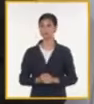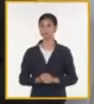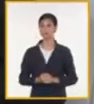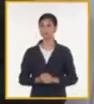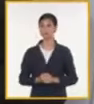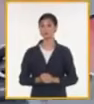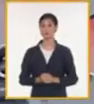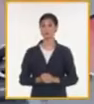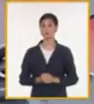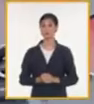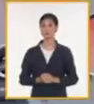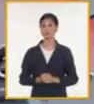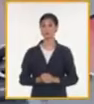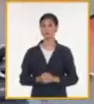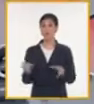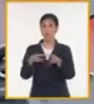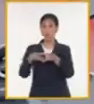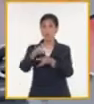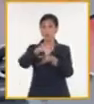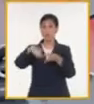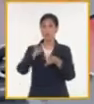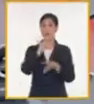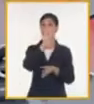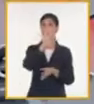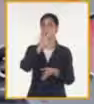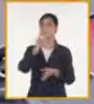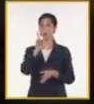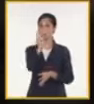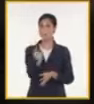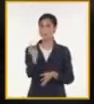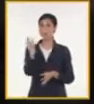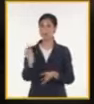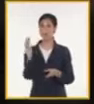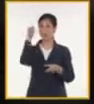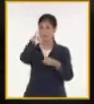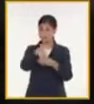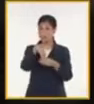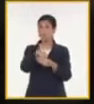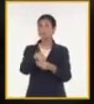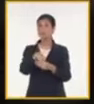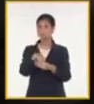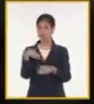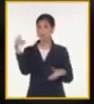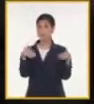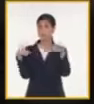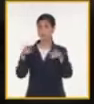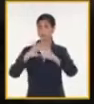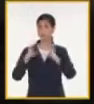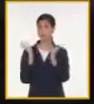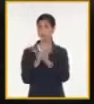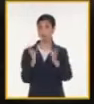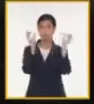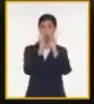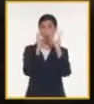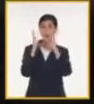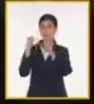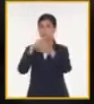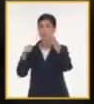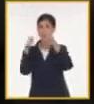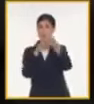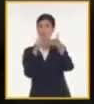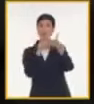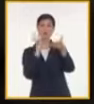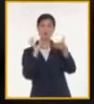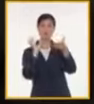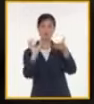capital 51 terroristas ha sido un expediente 51 terroristas con todas las acciones los elementos se facilitaron nuevamente